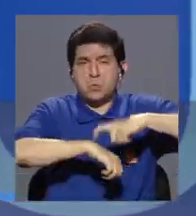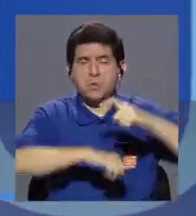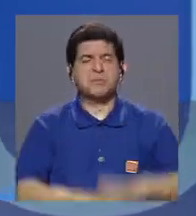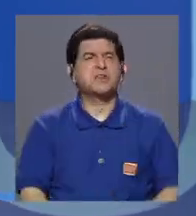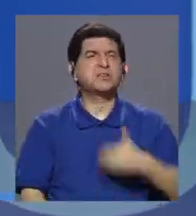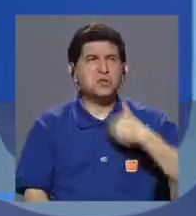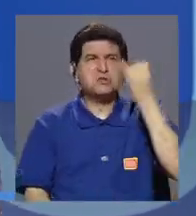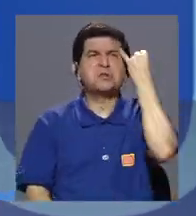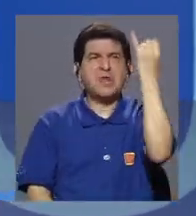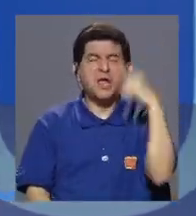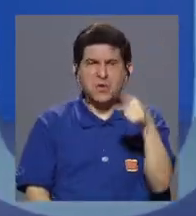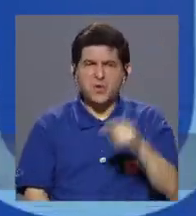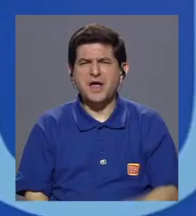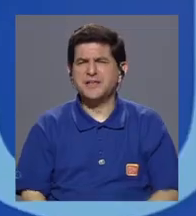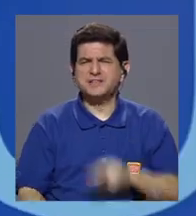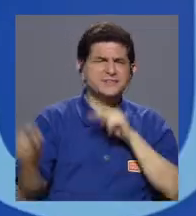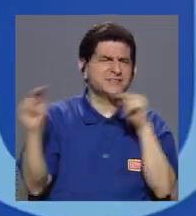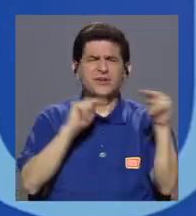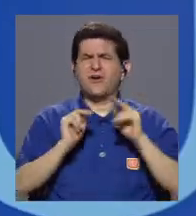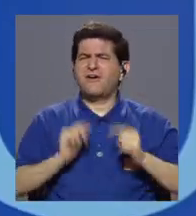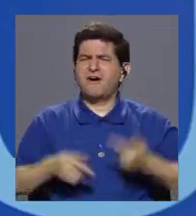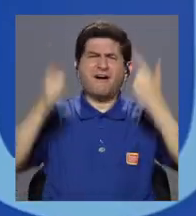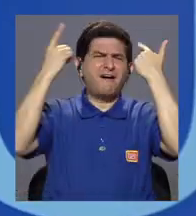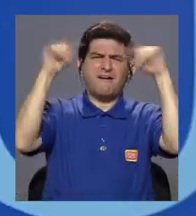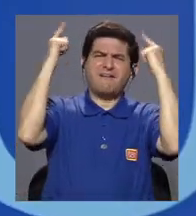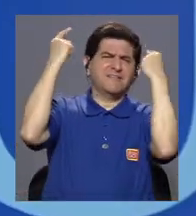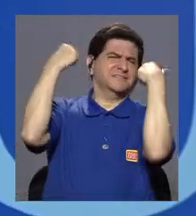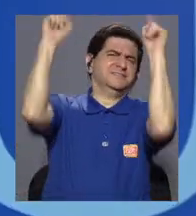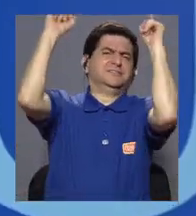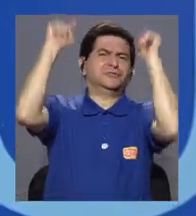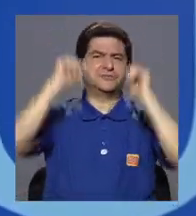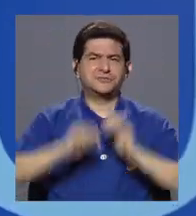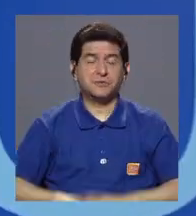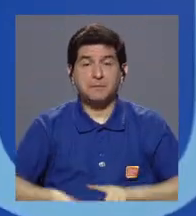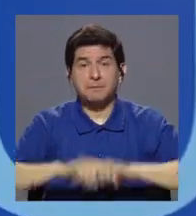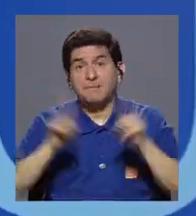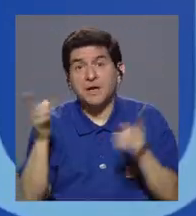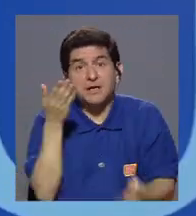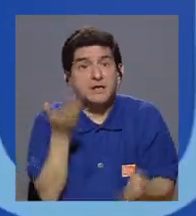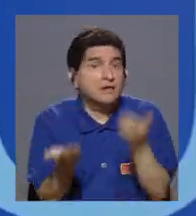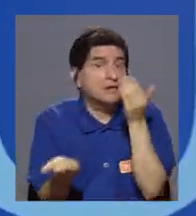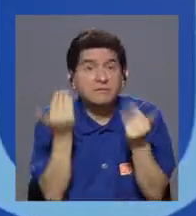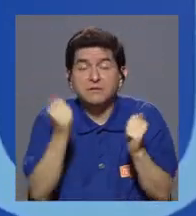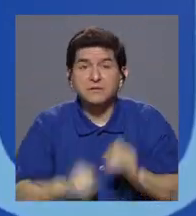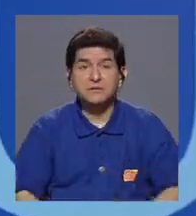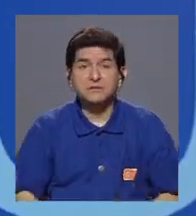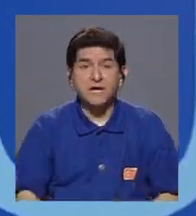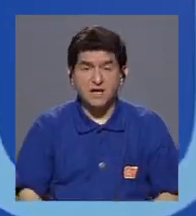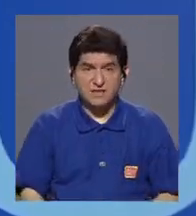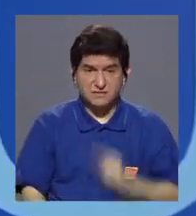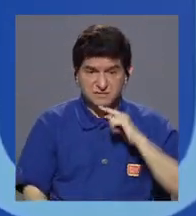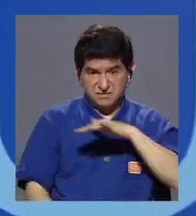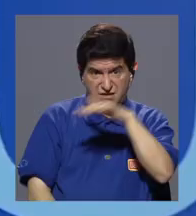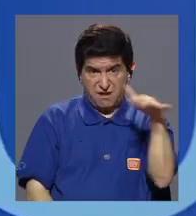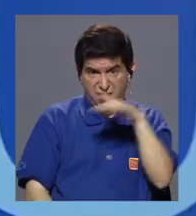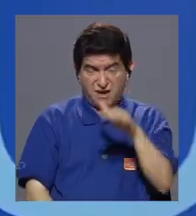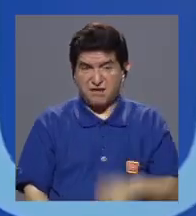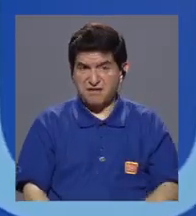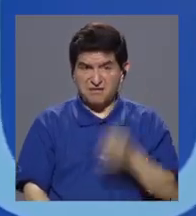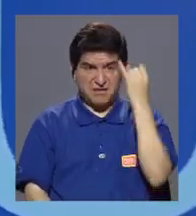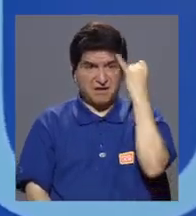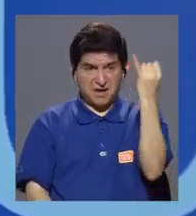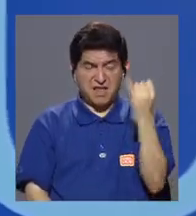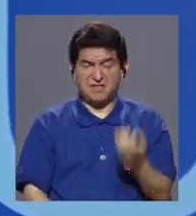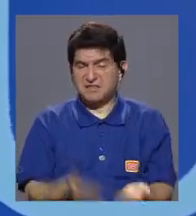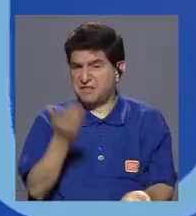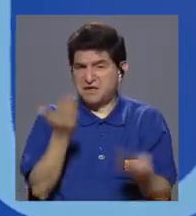momento tengo esta idea y eso va a ser un negocio un exitazo como dice uno y resulta que al llegar a la realidad resulta que la idea